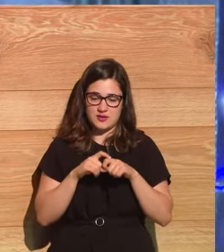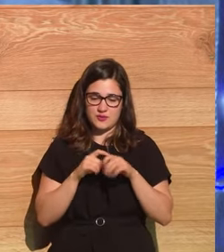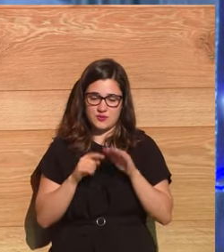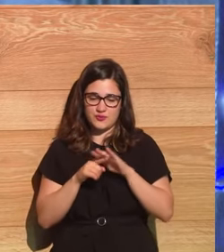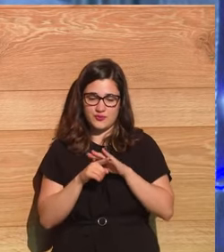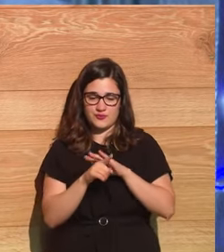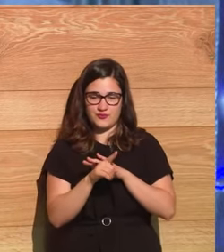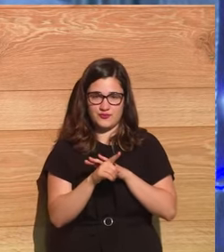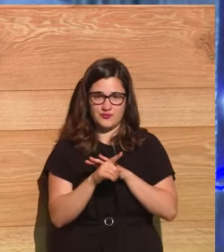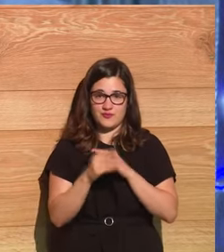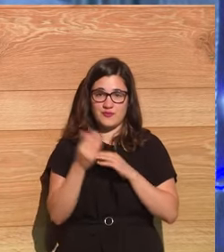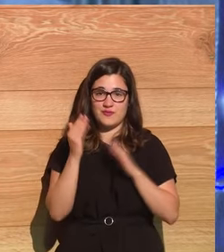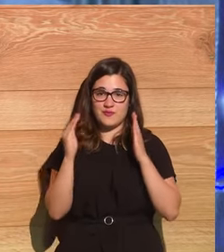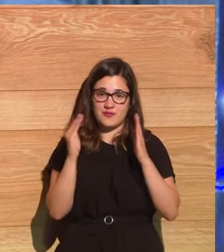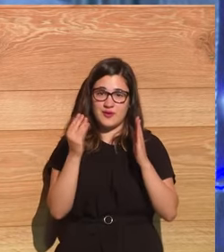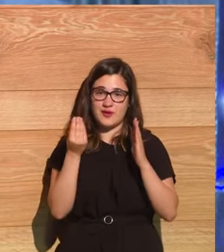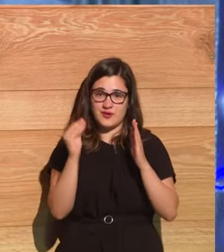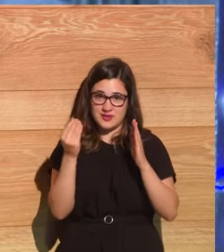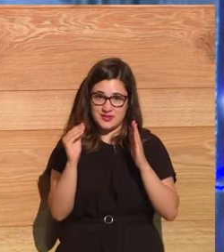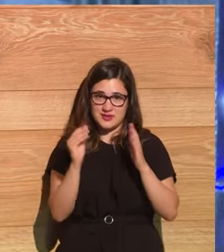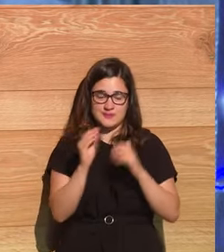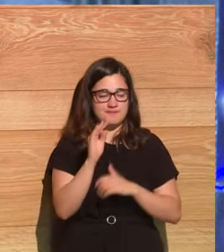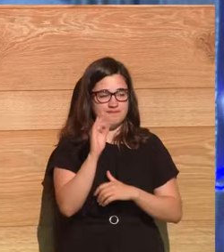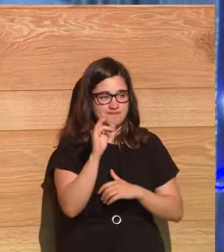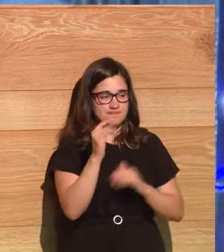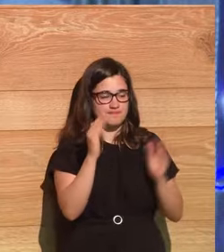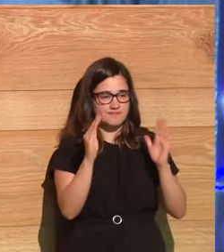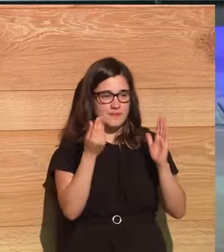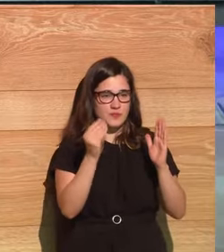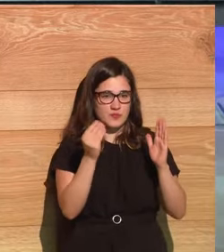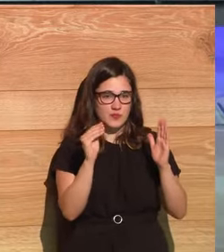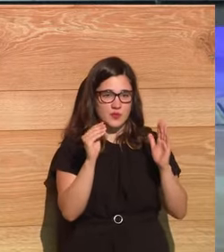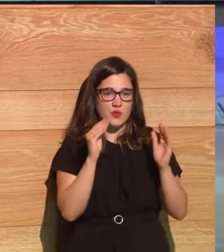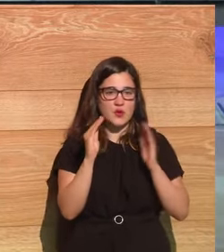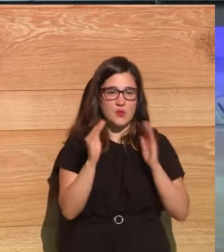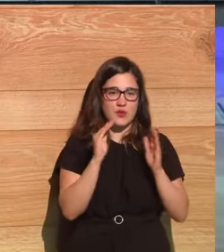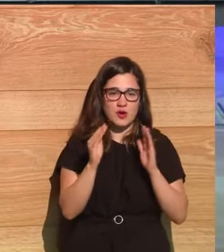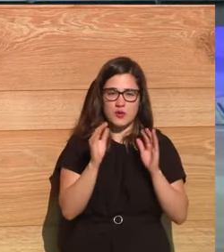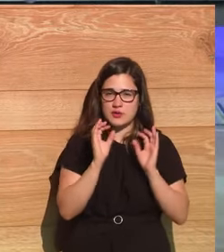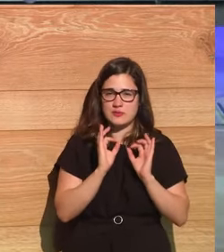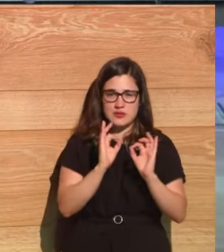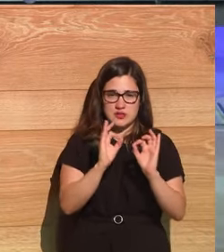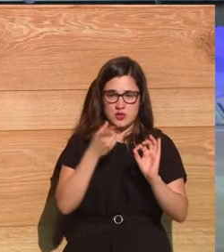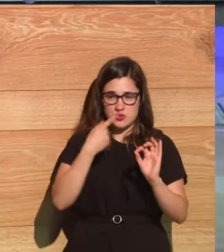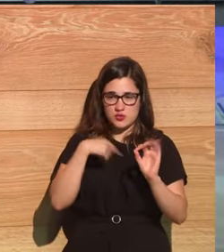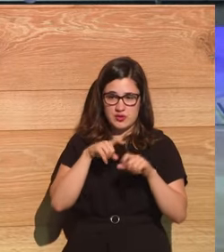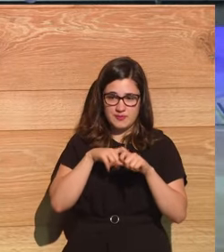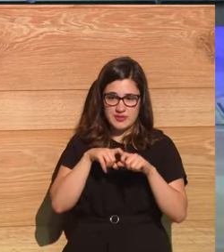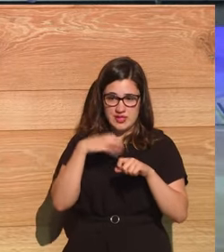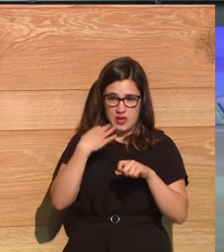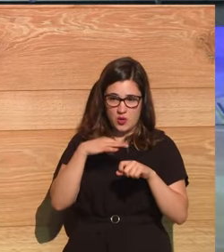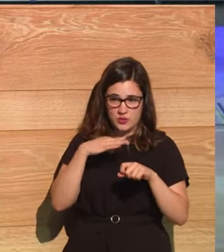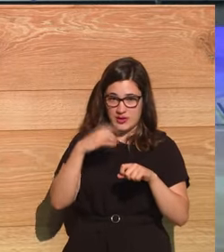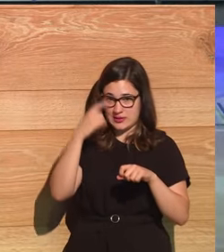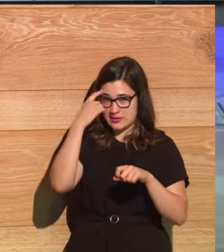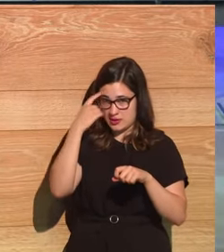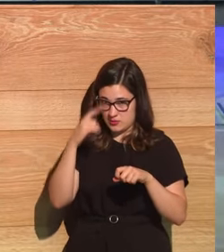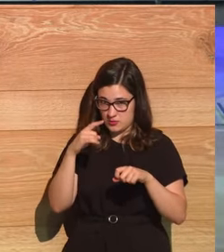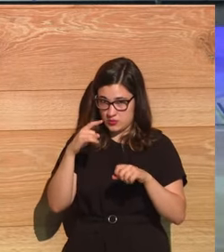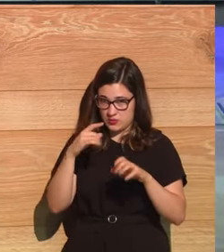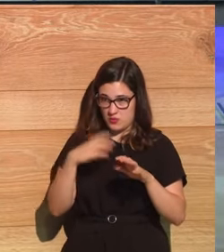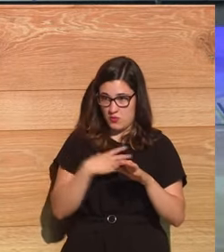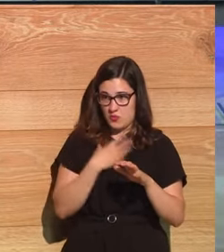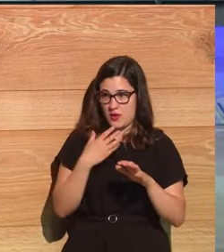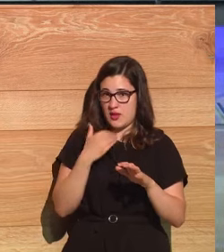adolescencia. Pues sí, realmente la adolescencia es un periodo singular, muy singular. Somos la única especie que sepamos, salvo que aparezca algún fósil,